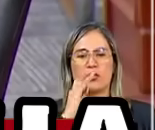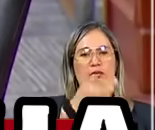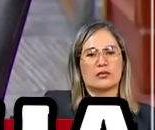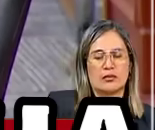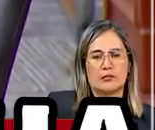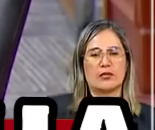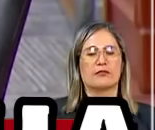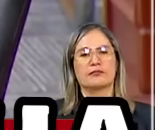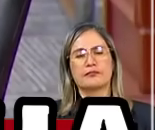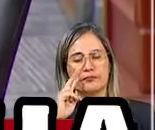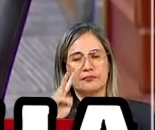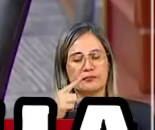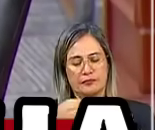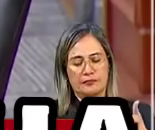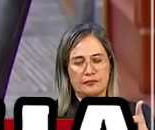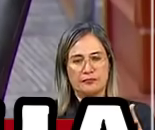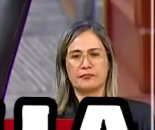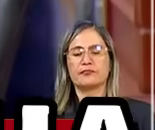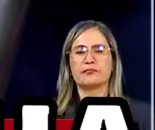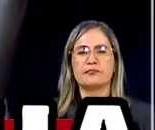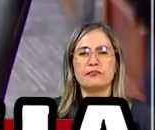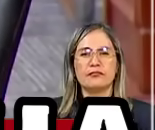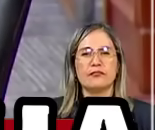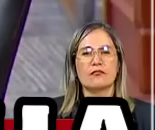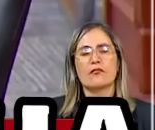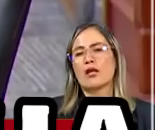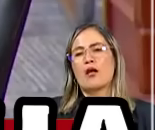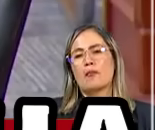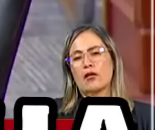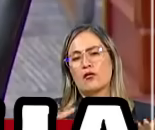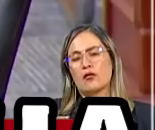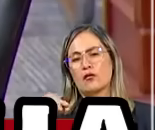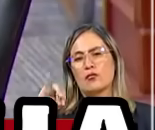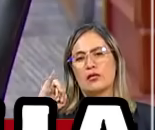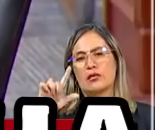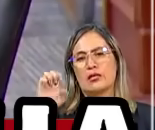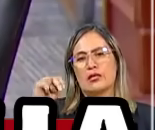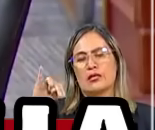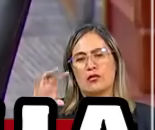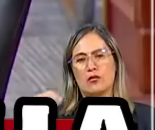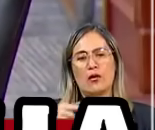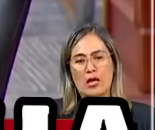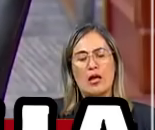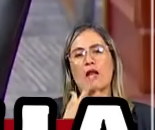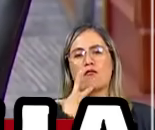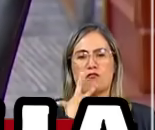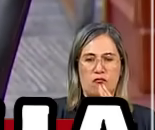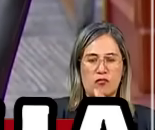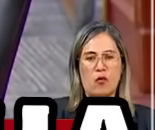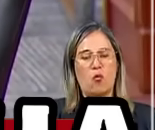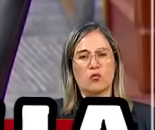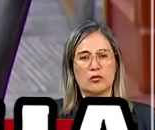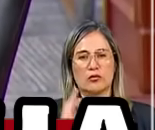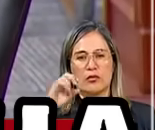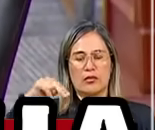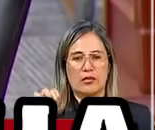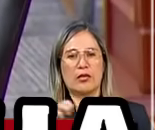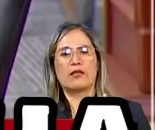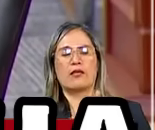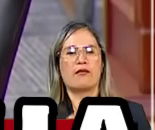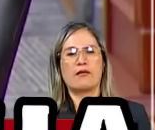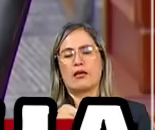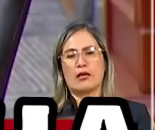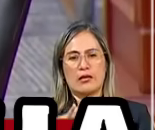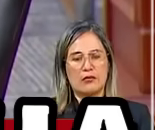Vaca, como se observa a continuación. Una nota de Milenio que con el título: por ser prófugo de la justicia, INE debe negar registro de Cabeza de